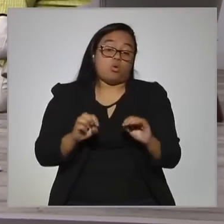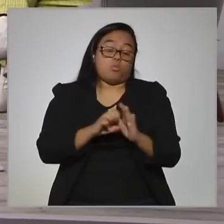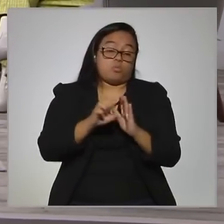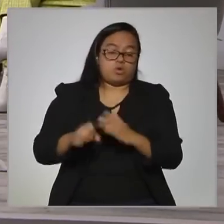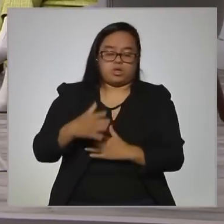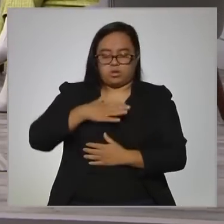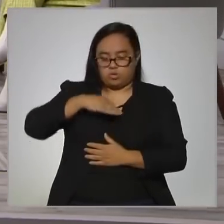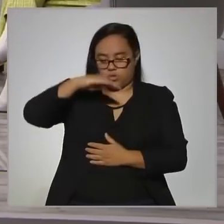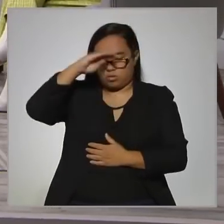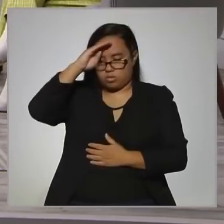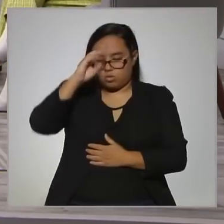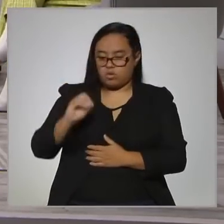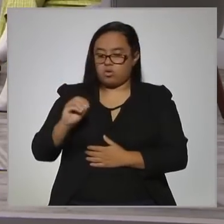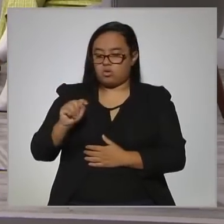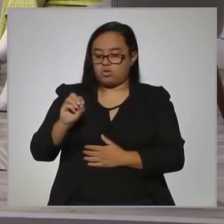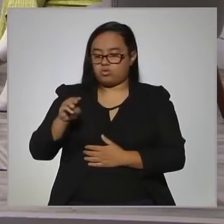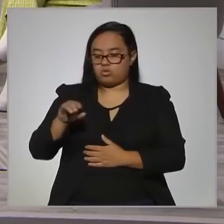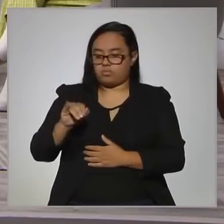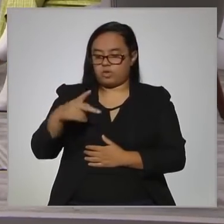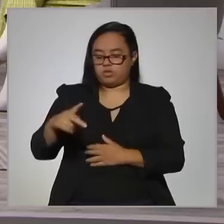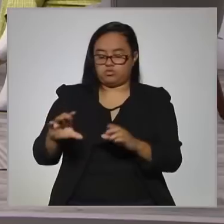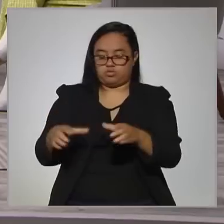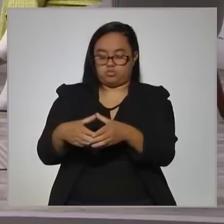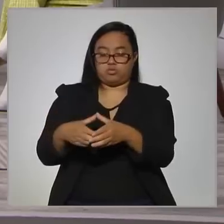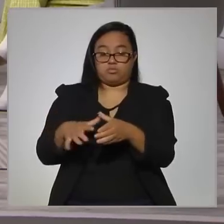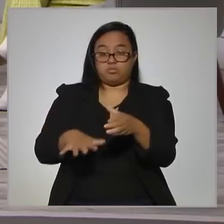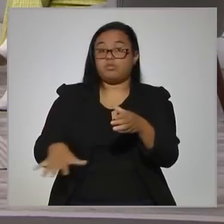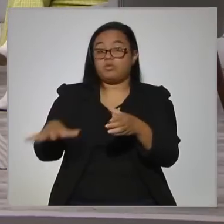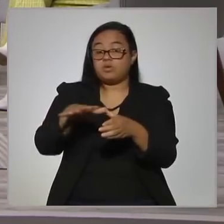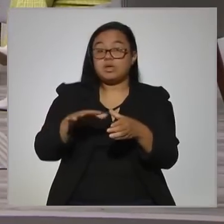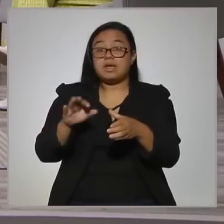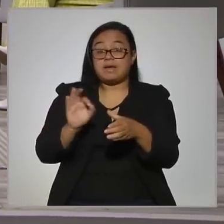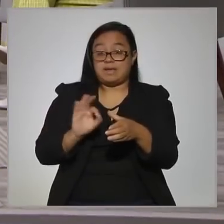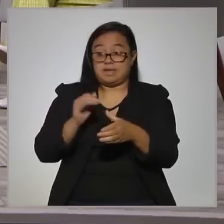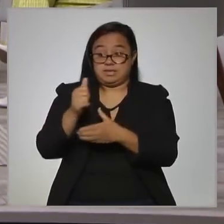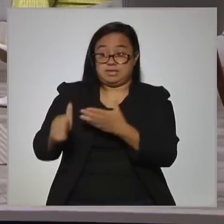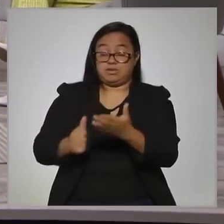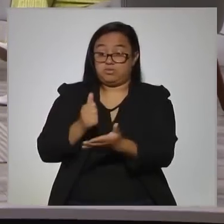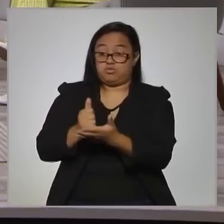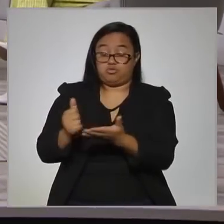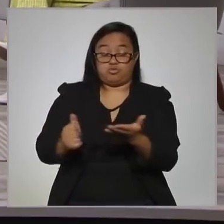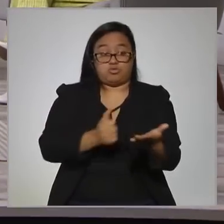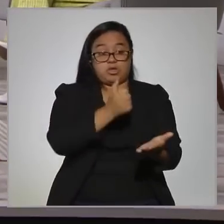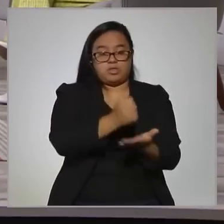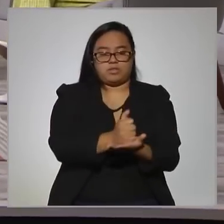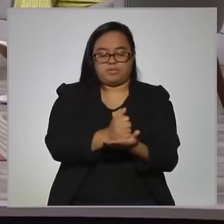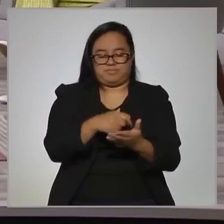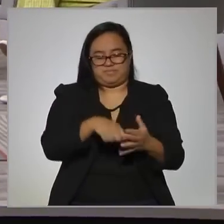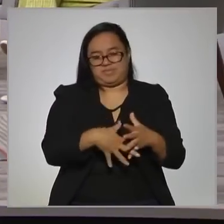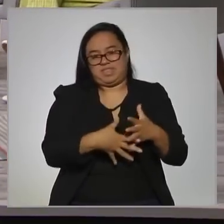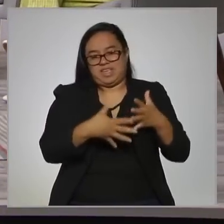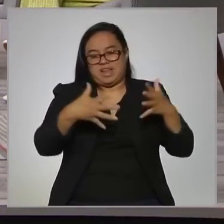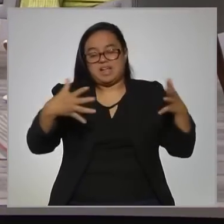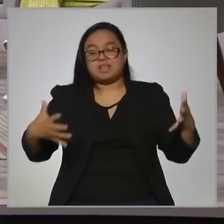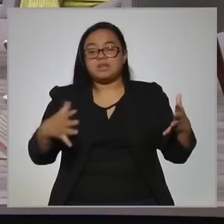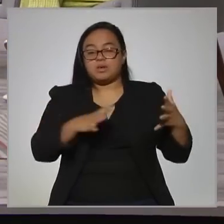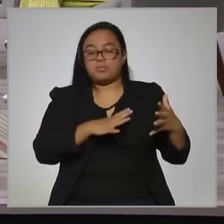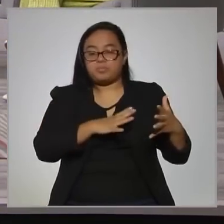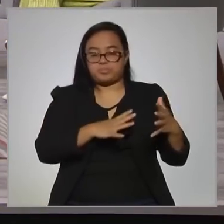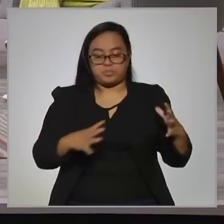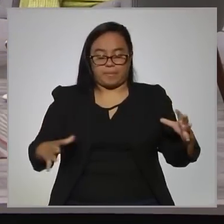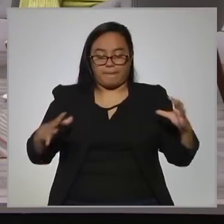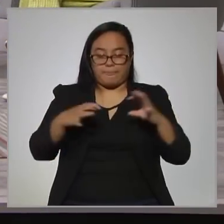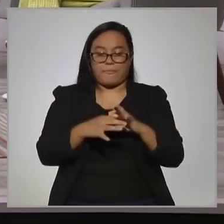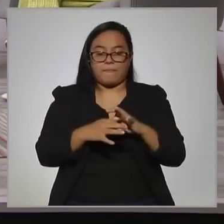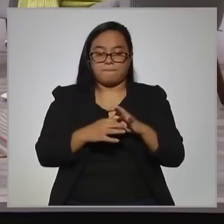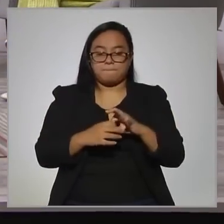las comunidades otomíes que, si bien en las ciudades también estamos de alguna manera vinculados con la